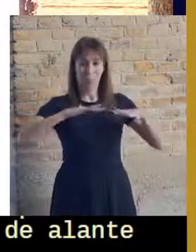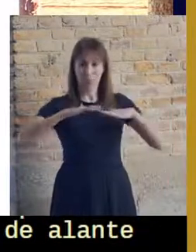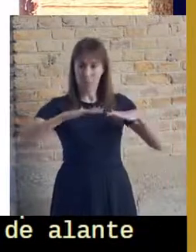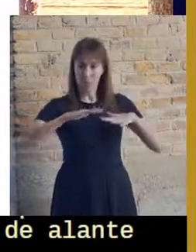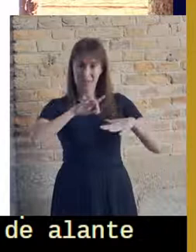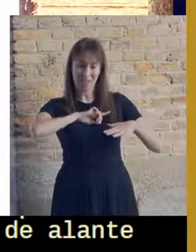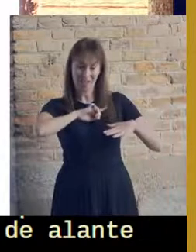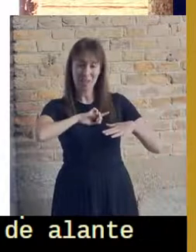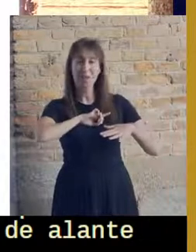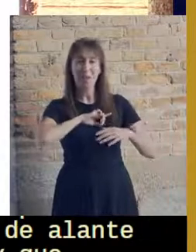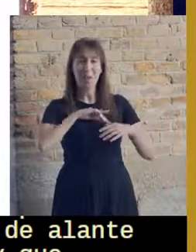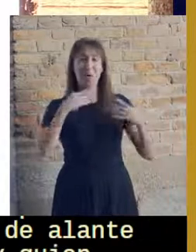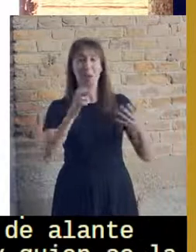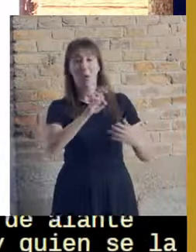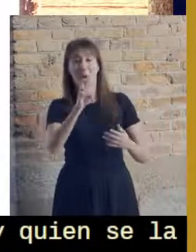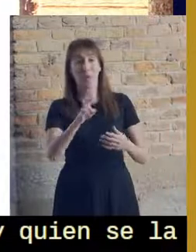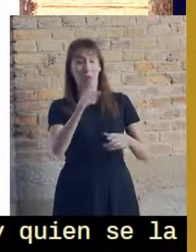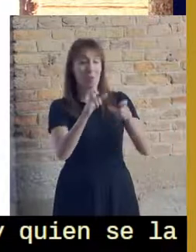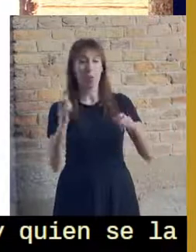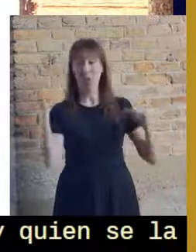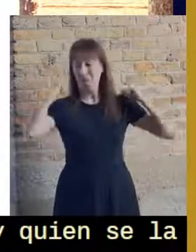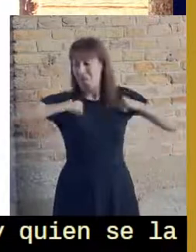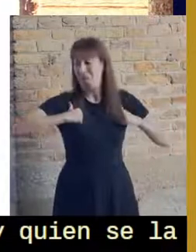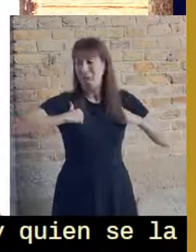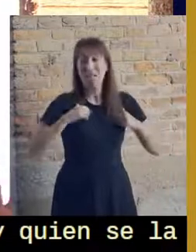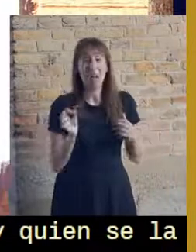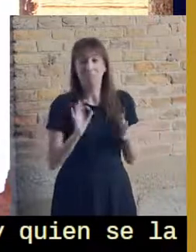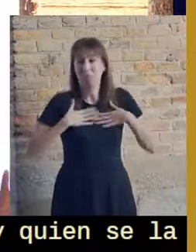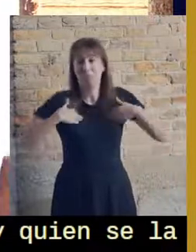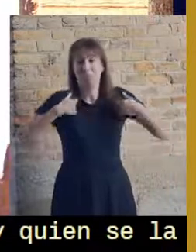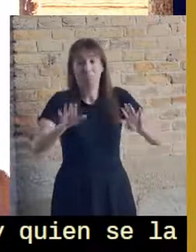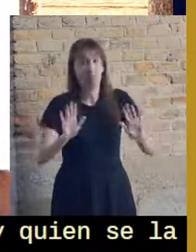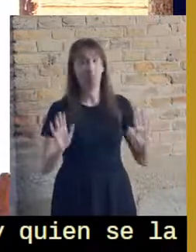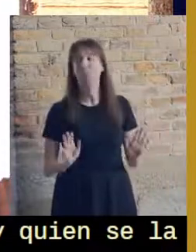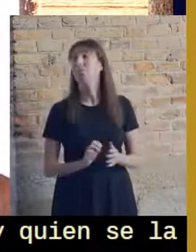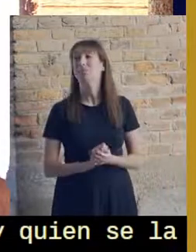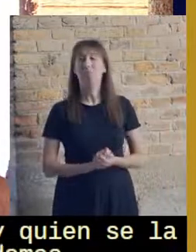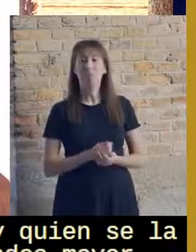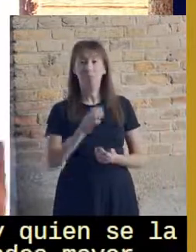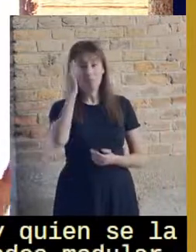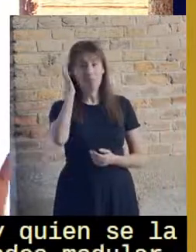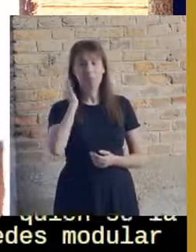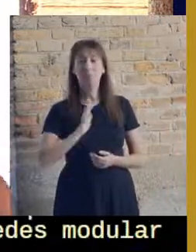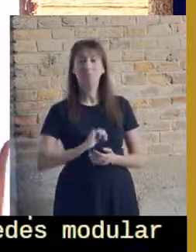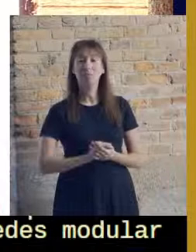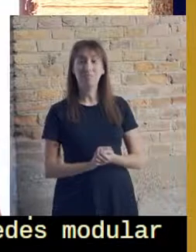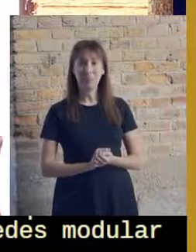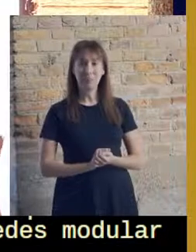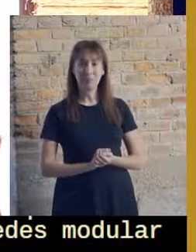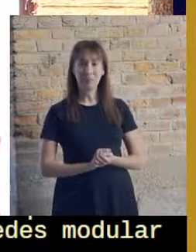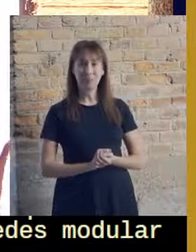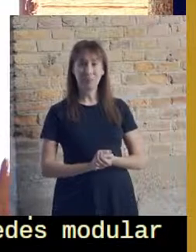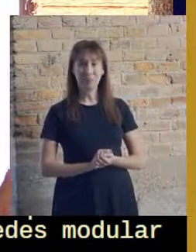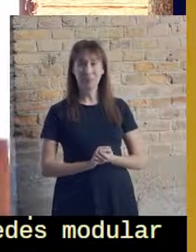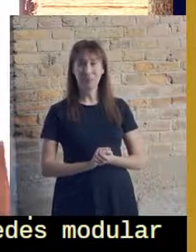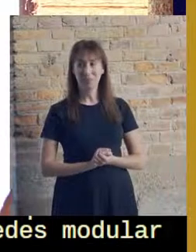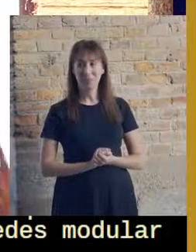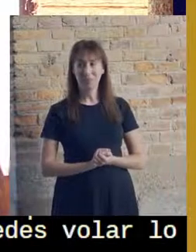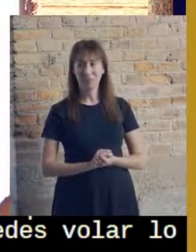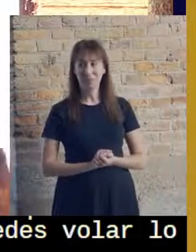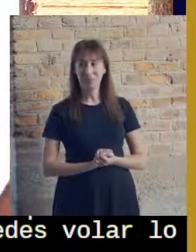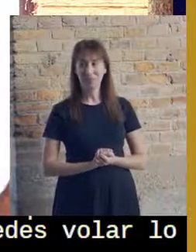siente pero hay quien se la pone la espalda y donde donde tú quieras sí la puedes modular la puedes modular tú Aquí ahí